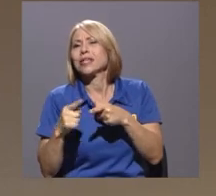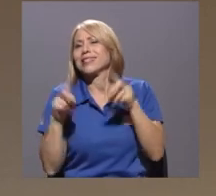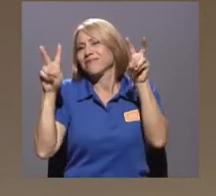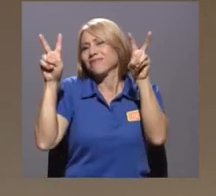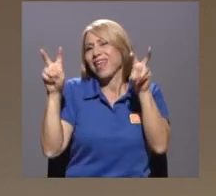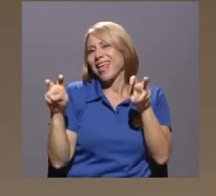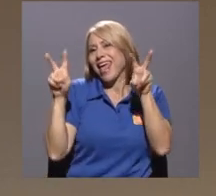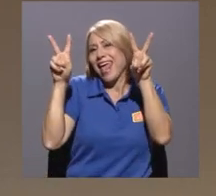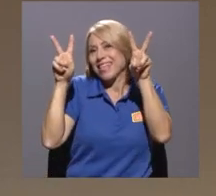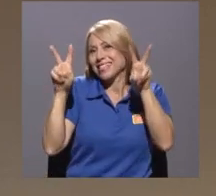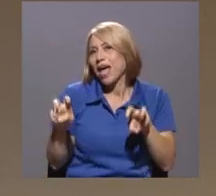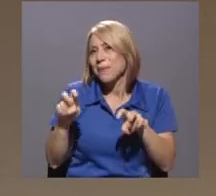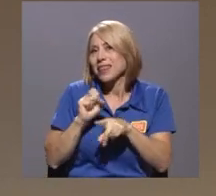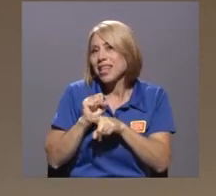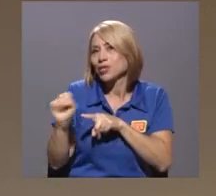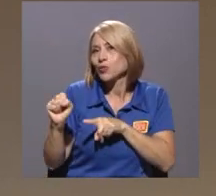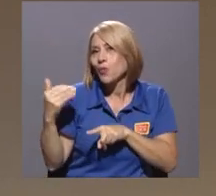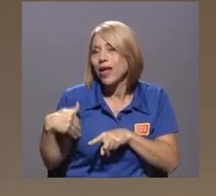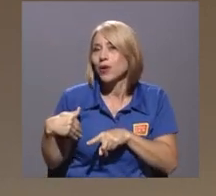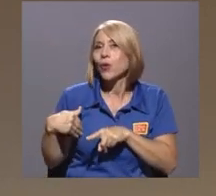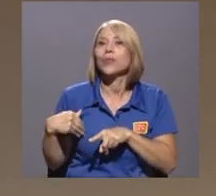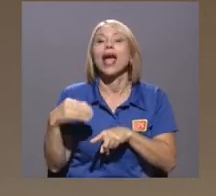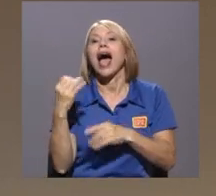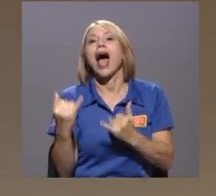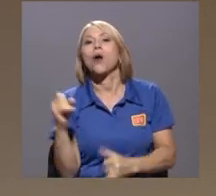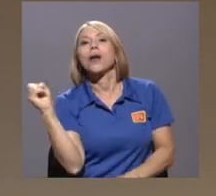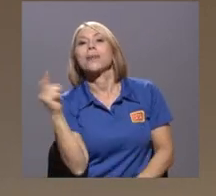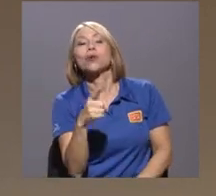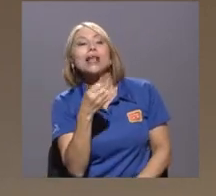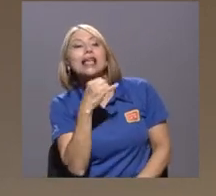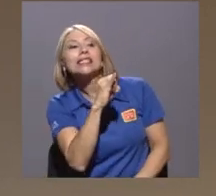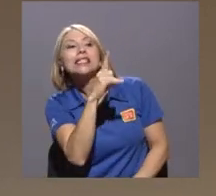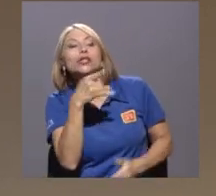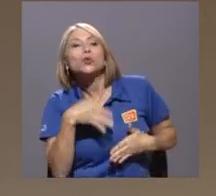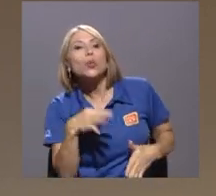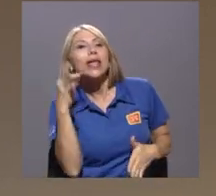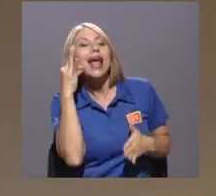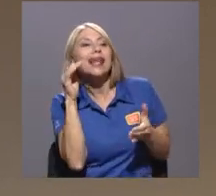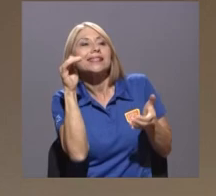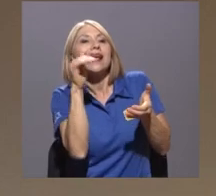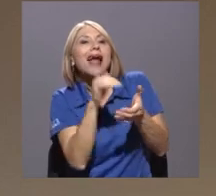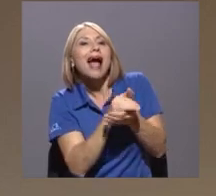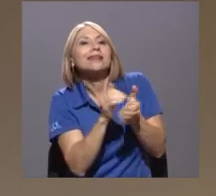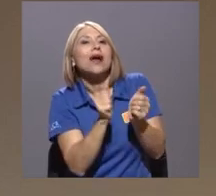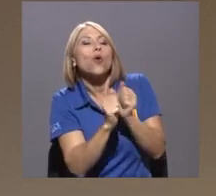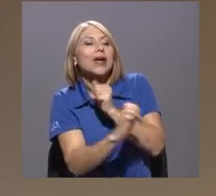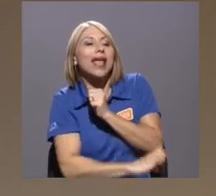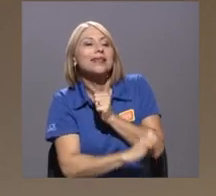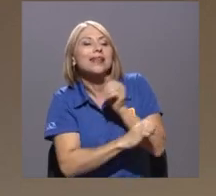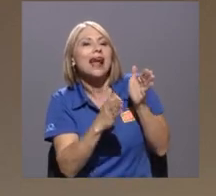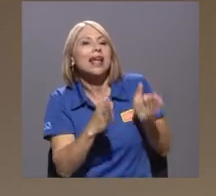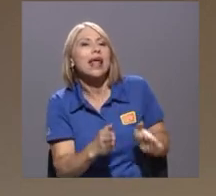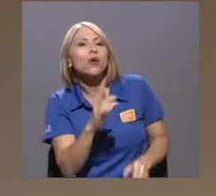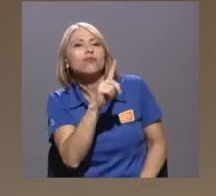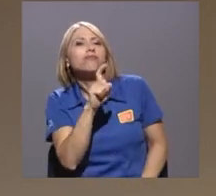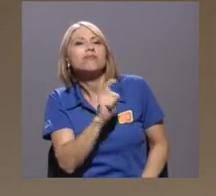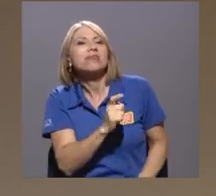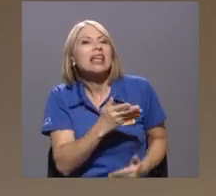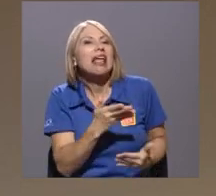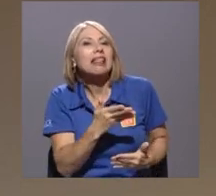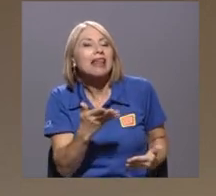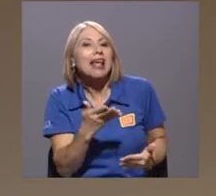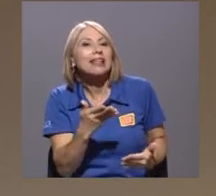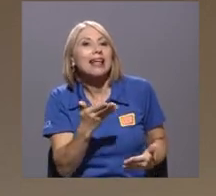si tu hija se casa con un extranjero que tenía que ser y al inicio no eran los